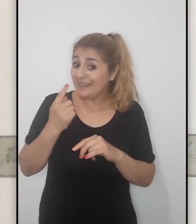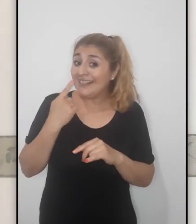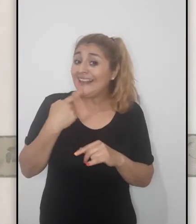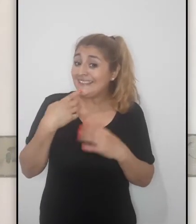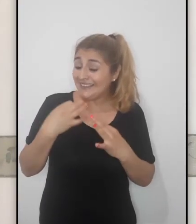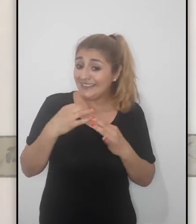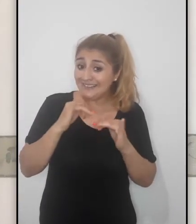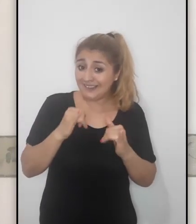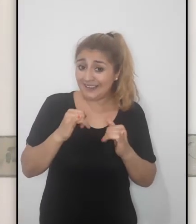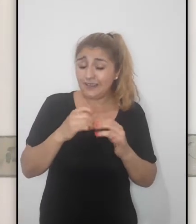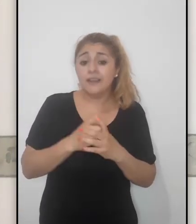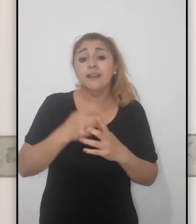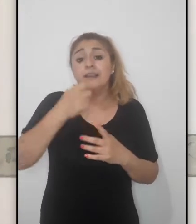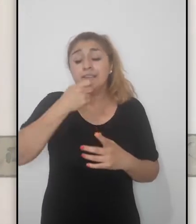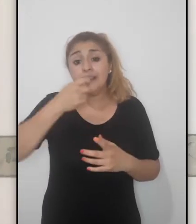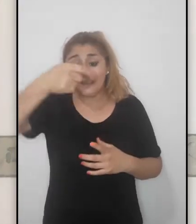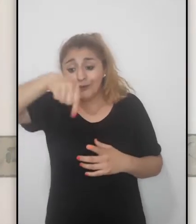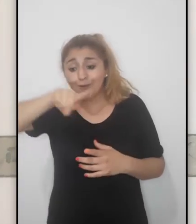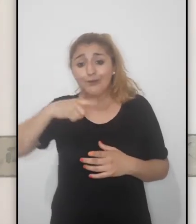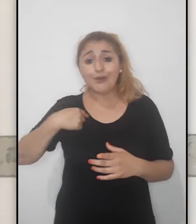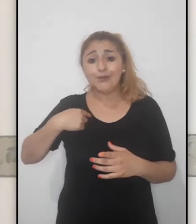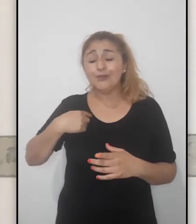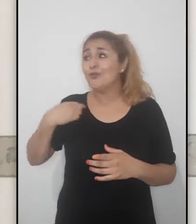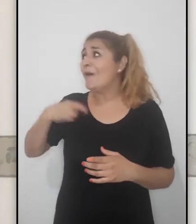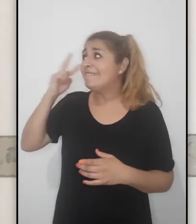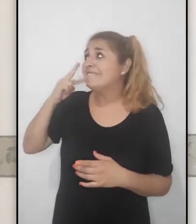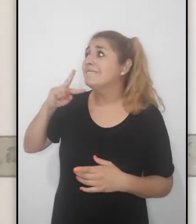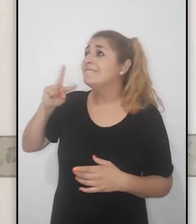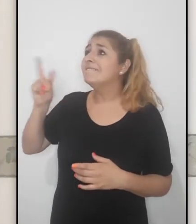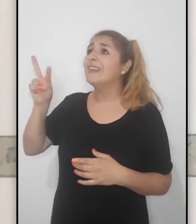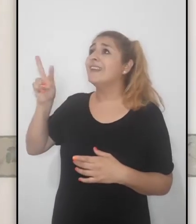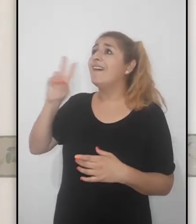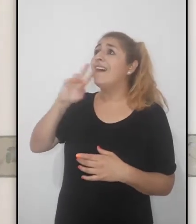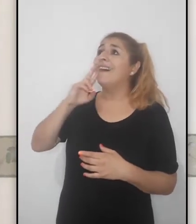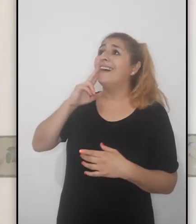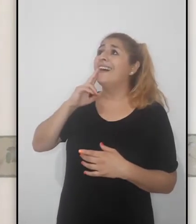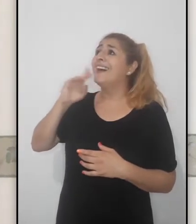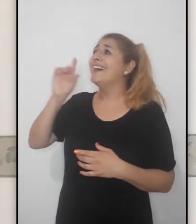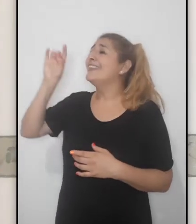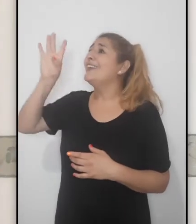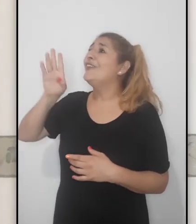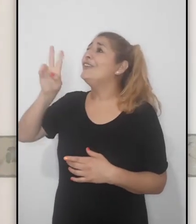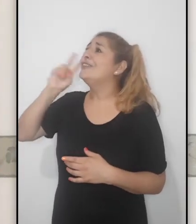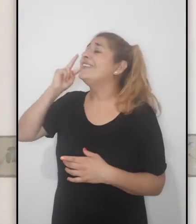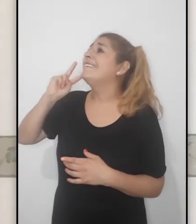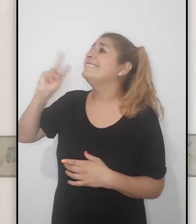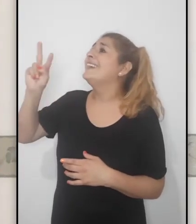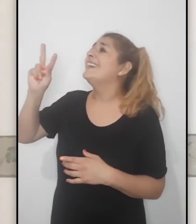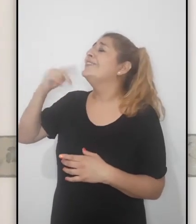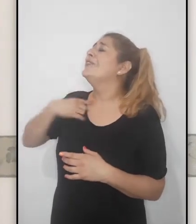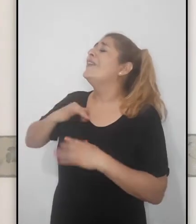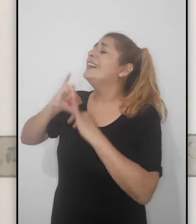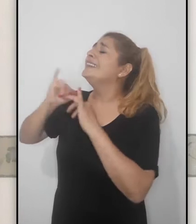dejamos de equivocarnos por someternos a la vida de dios ahí comienza nuestro verdadero